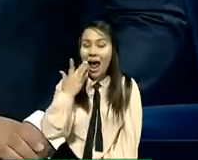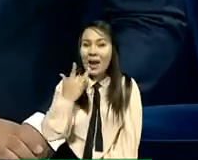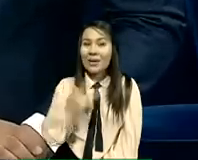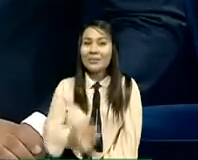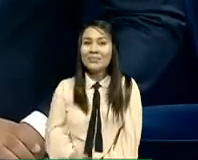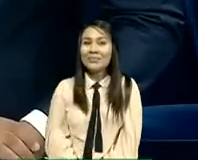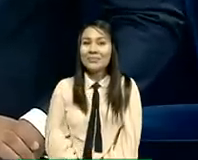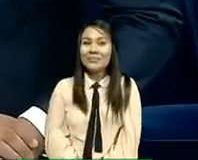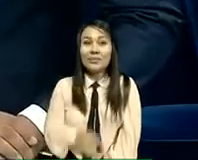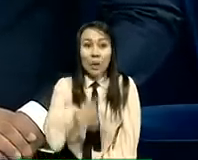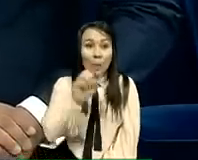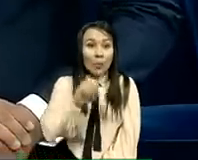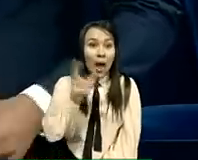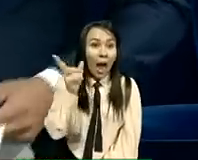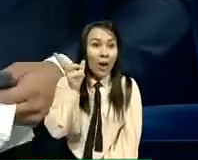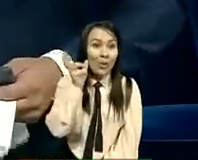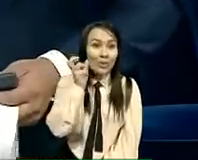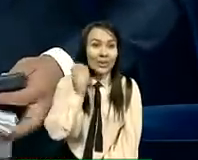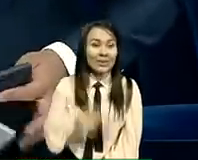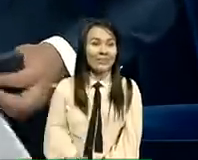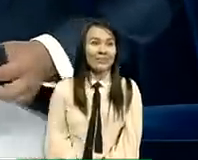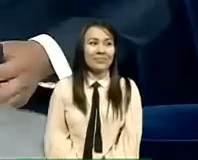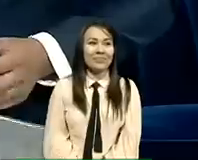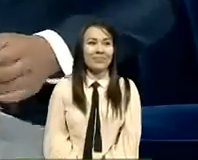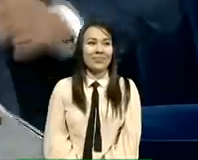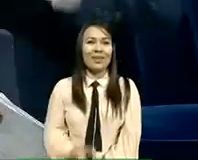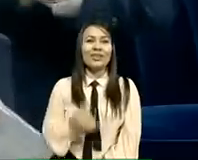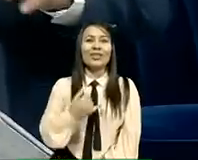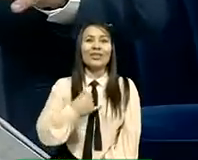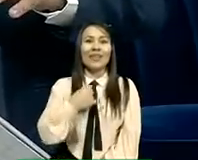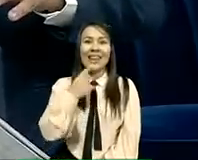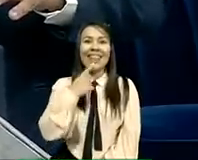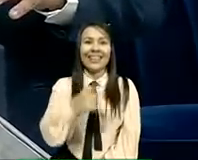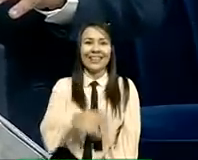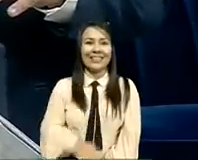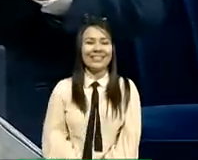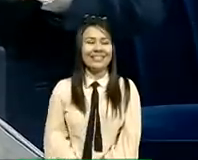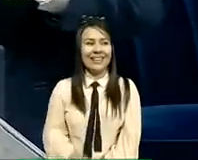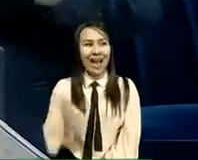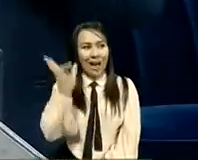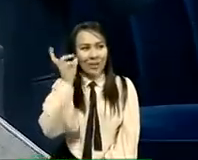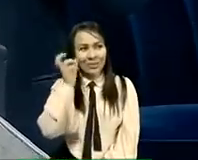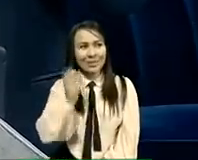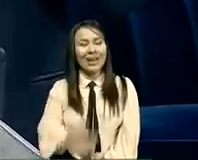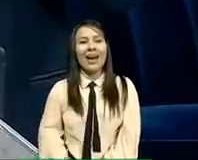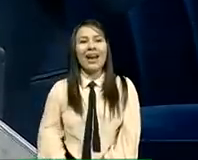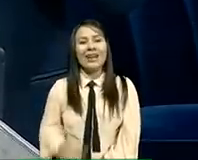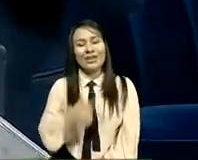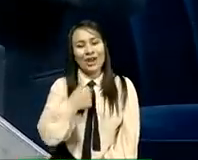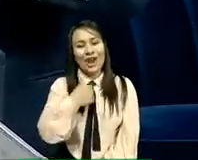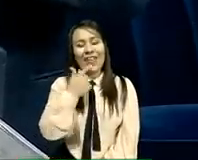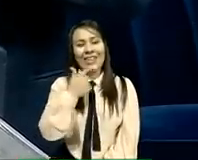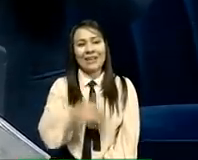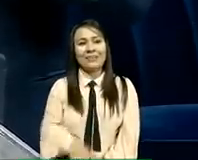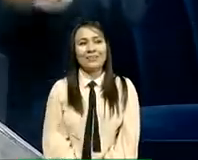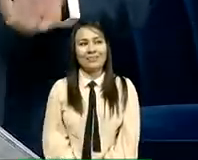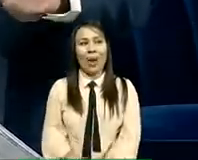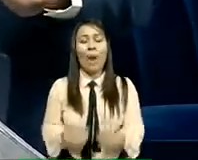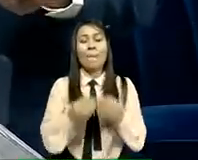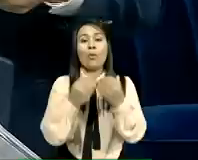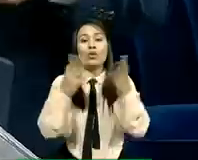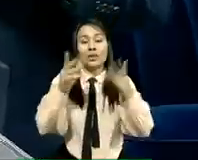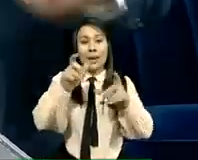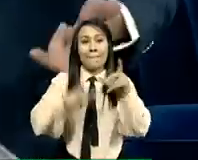¿Me escucha? Sí. No, lo que le iba a decir, Tocayo... Ahí, escucho ahí. Lo que le iba a decir, Tocayo... que hay mucha gente